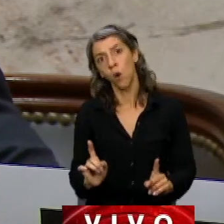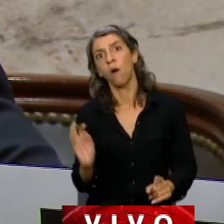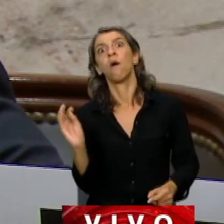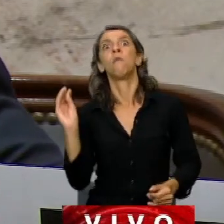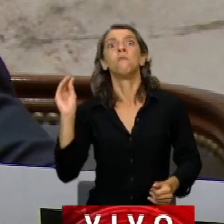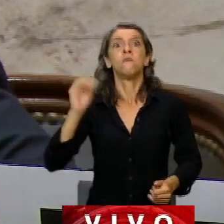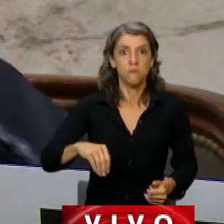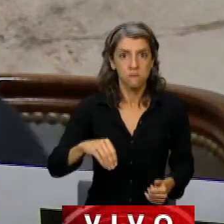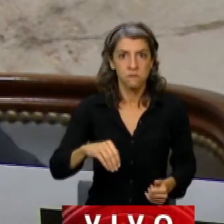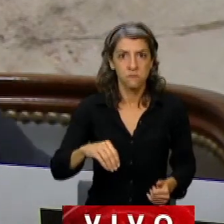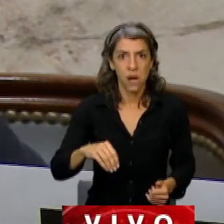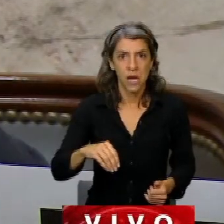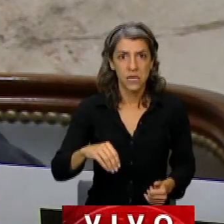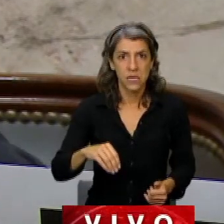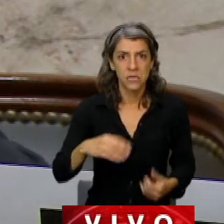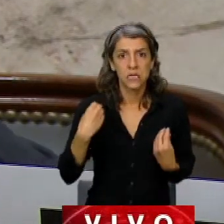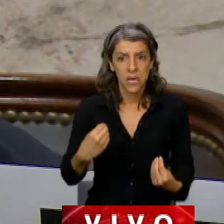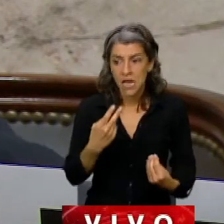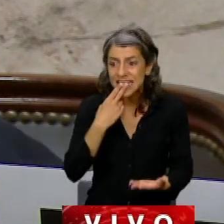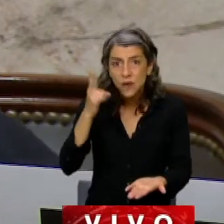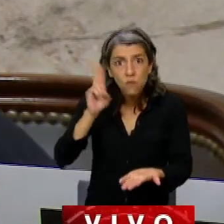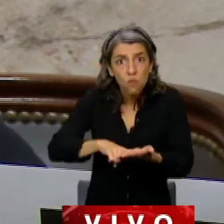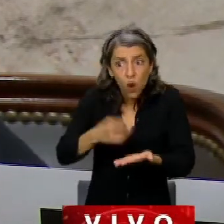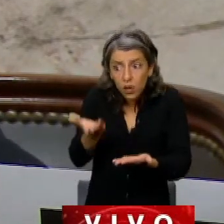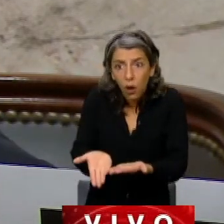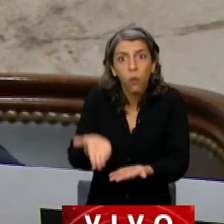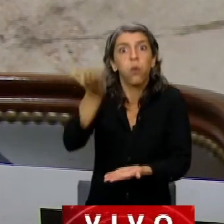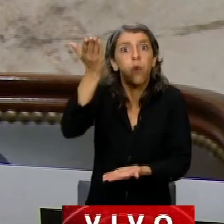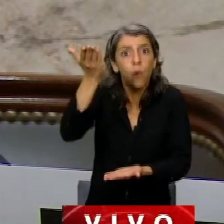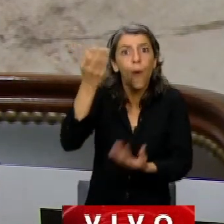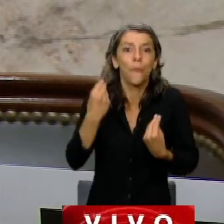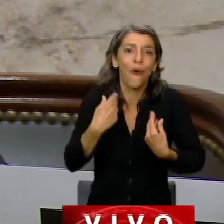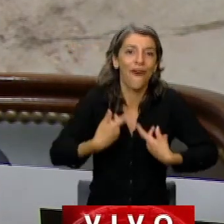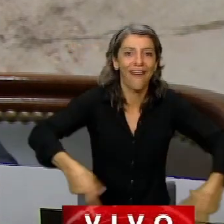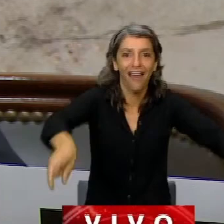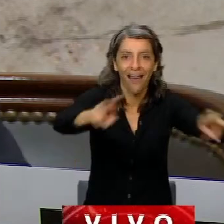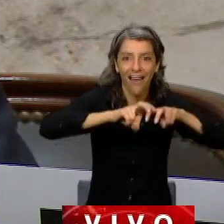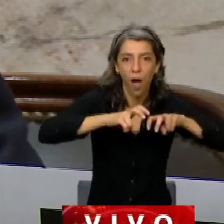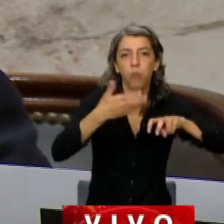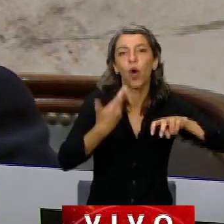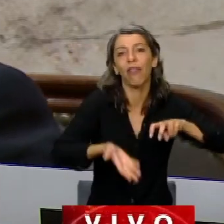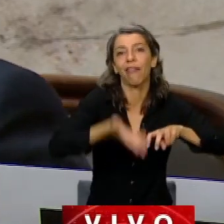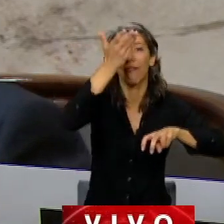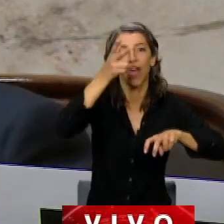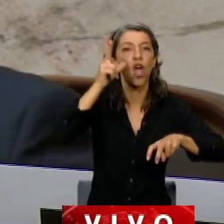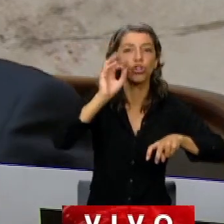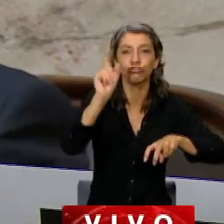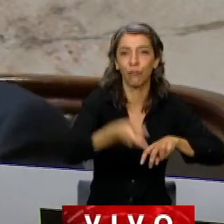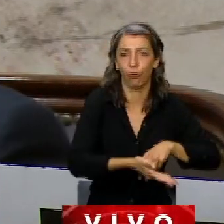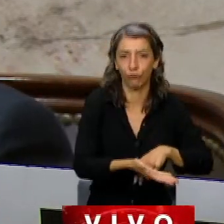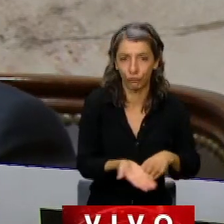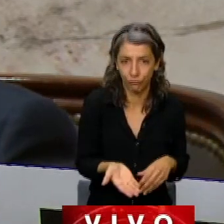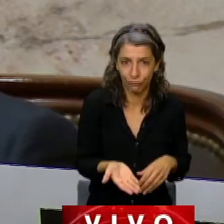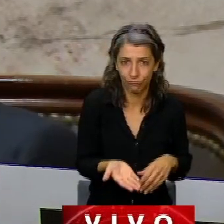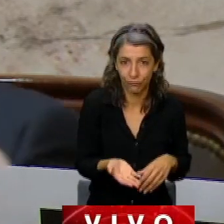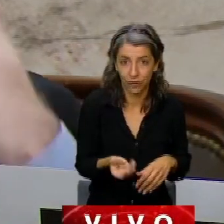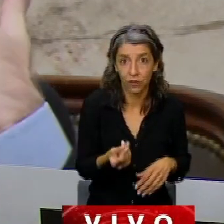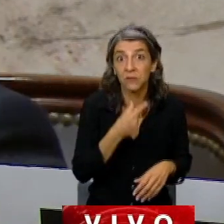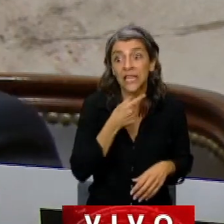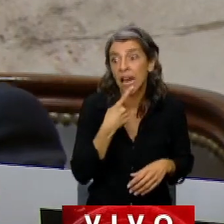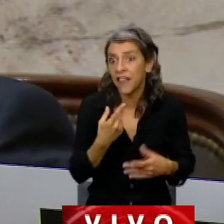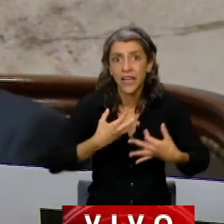Además, aumentan los impuestos, por eso la recaudación crece cerca de un 80%, es decir, más